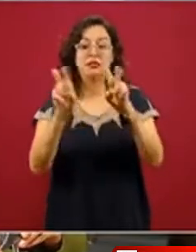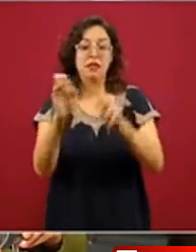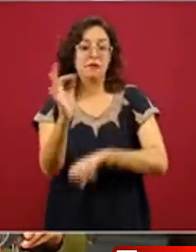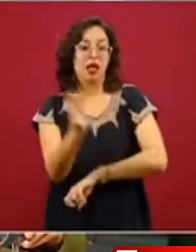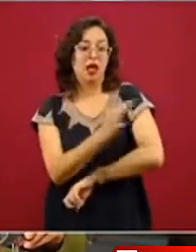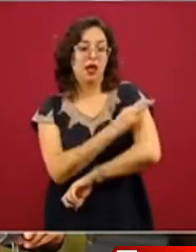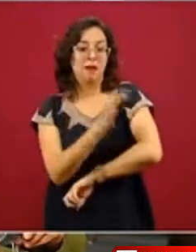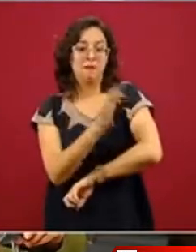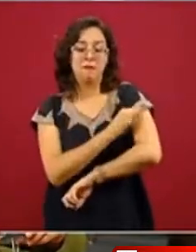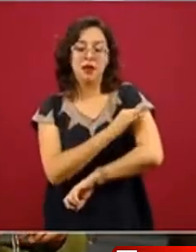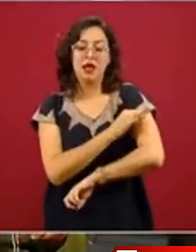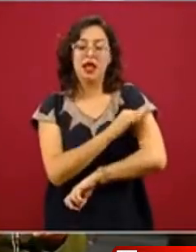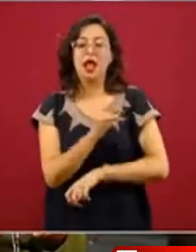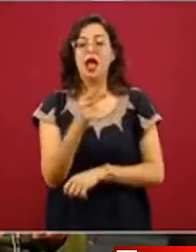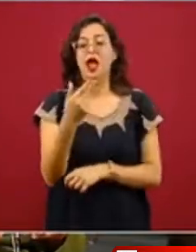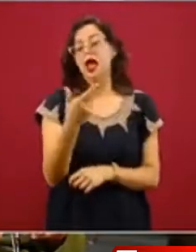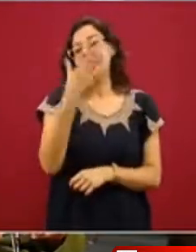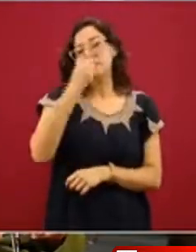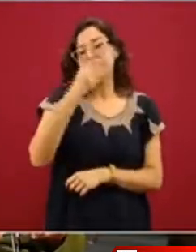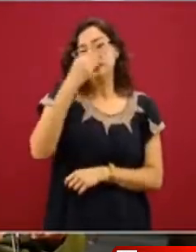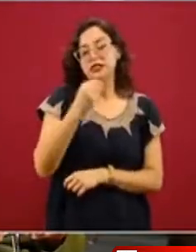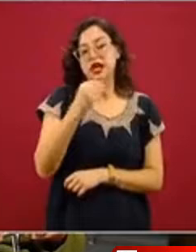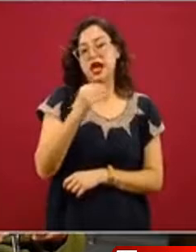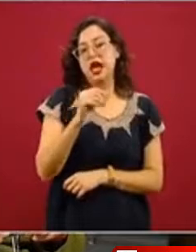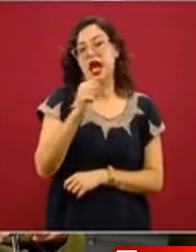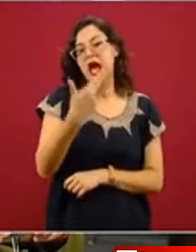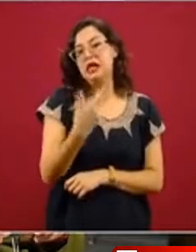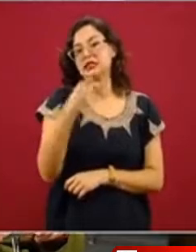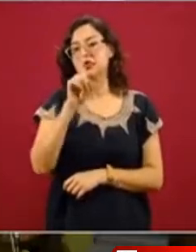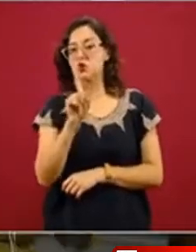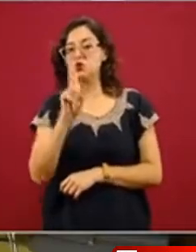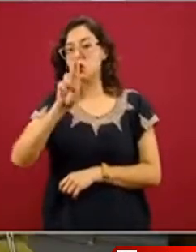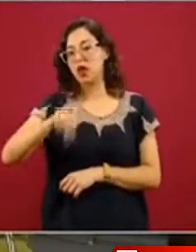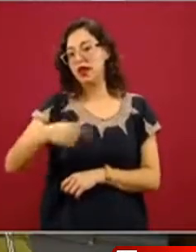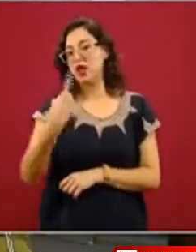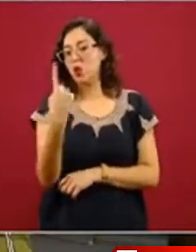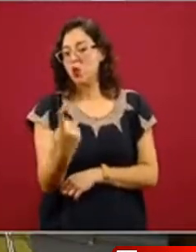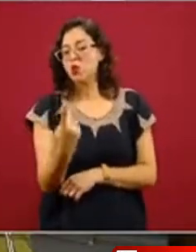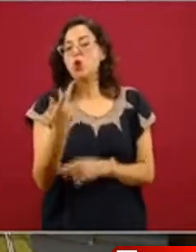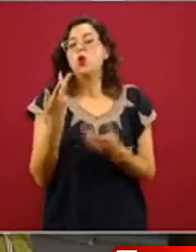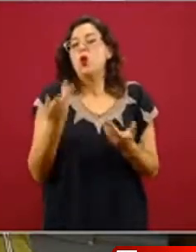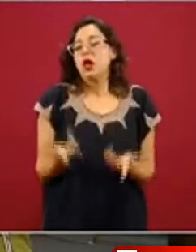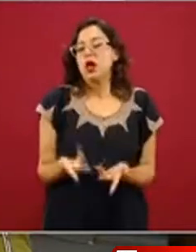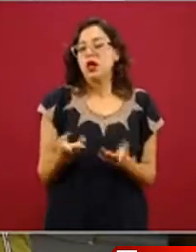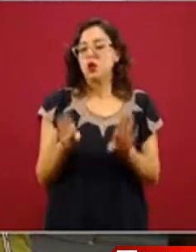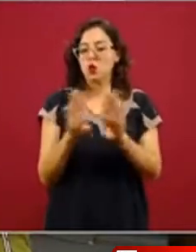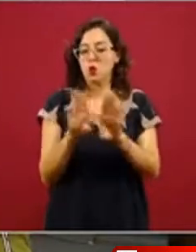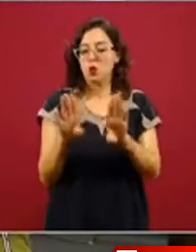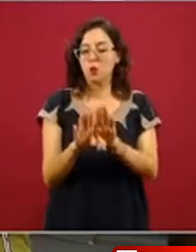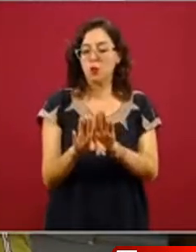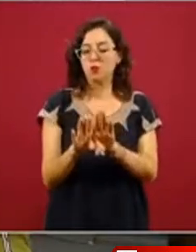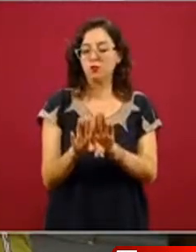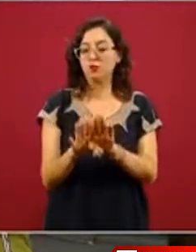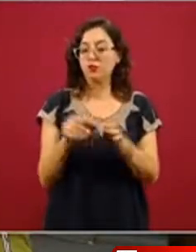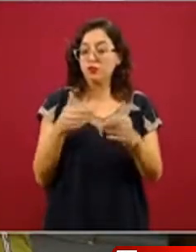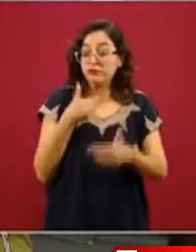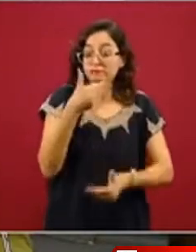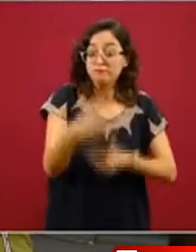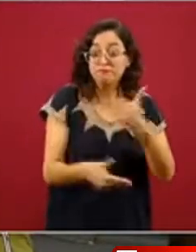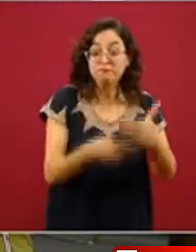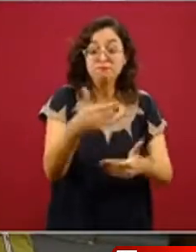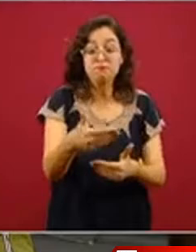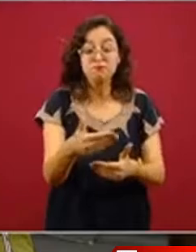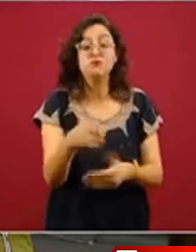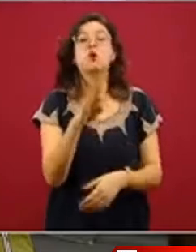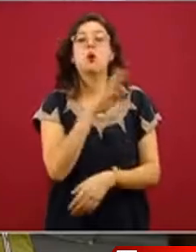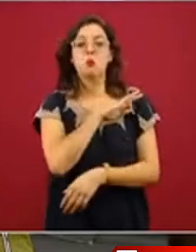vacunas contra lo que es la influenza AH1N1. Preguntarle de inicio si nos puede comentar si hay avances en este tema, vacuna? ¿Se va a